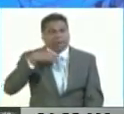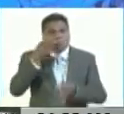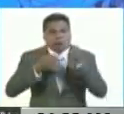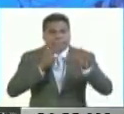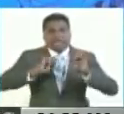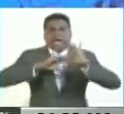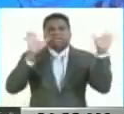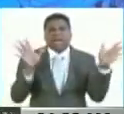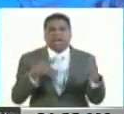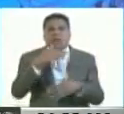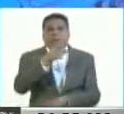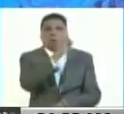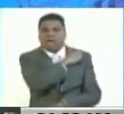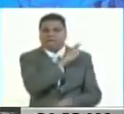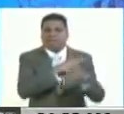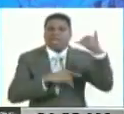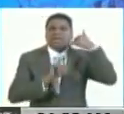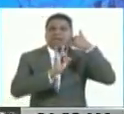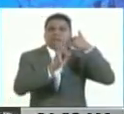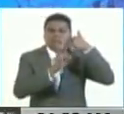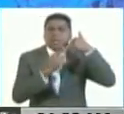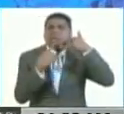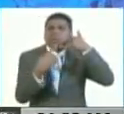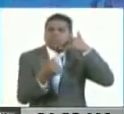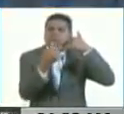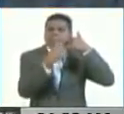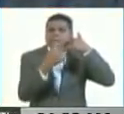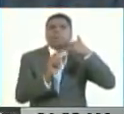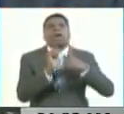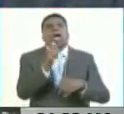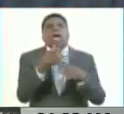hacer concretamente para que esto no vuelva a ocurrir en Venezuela?